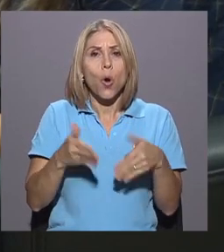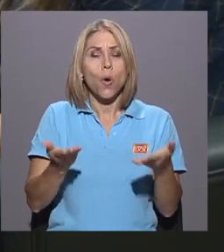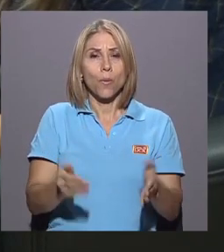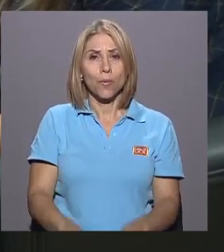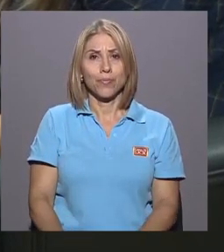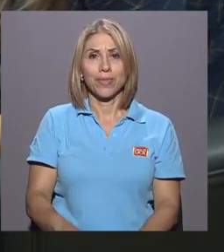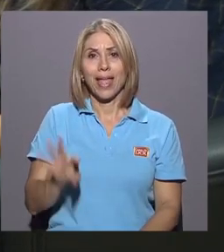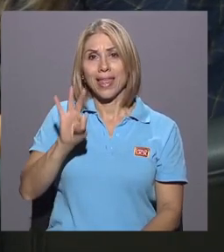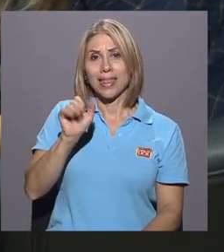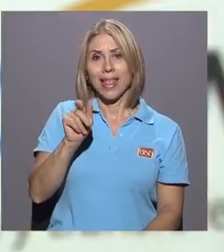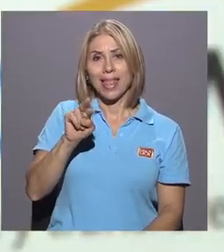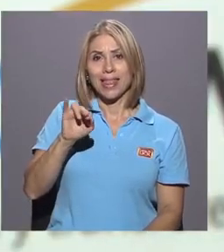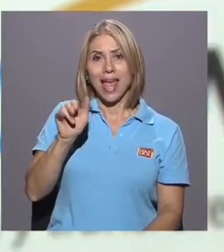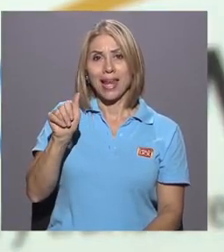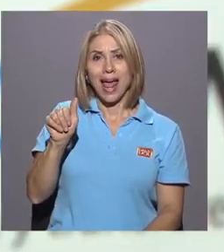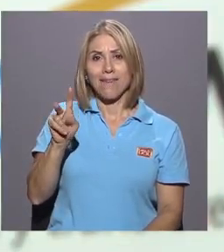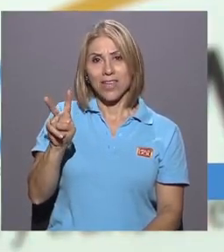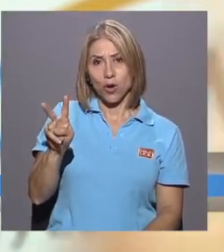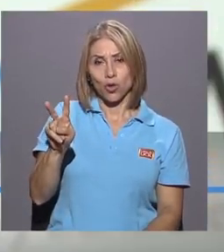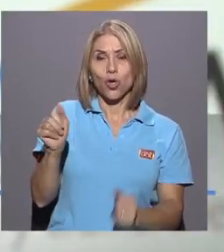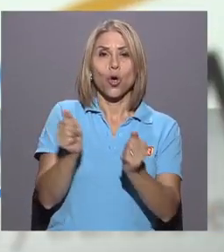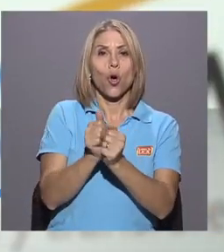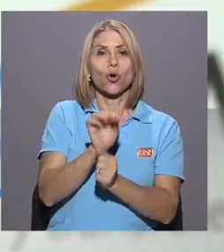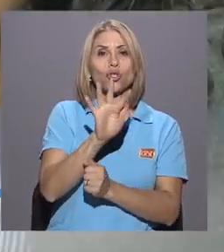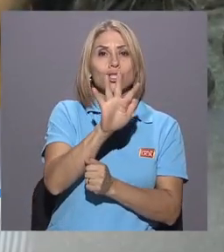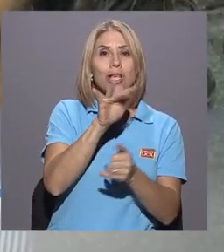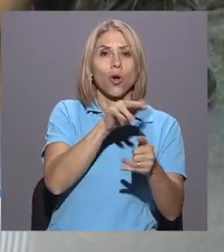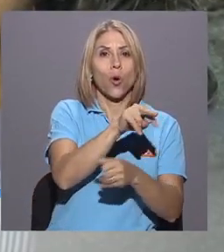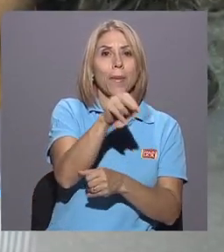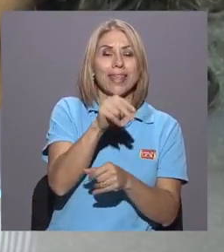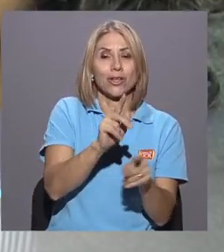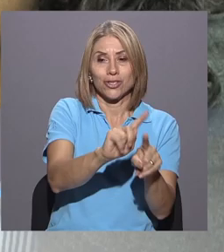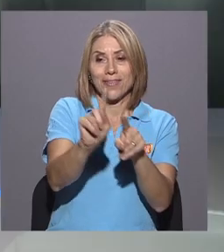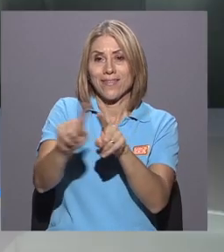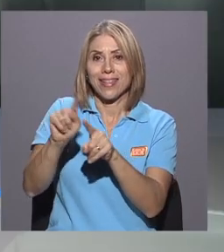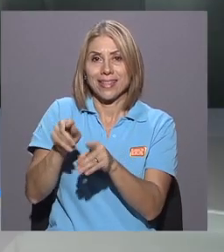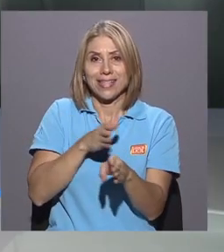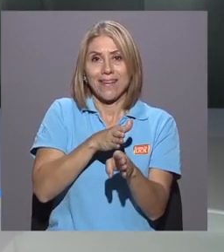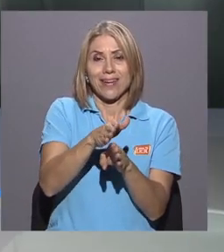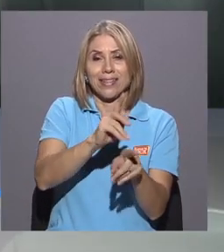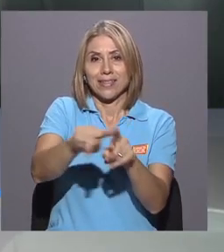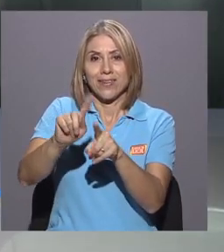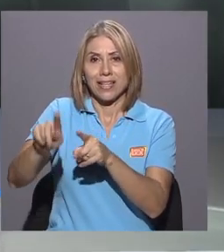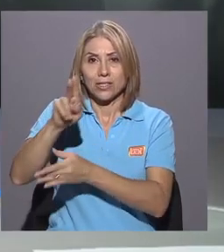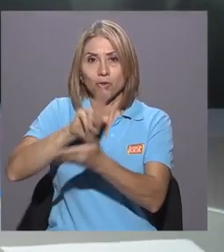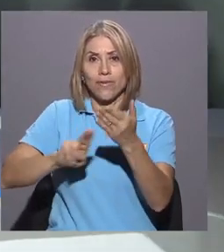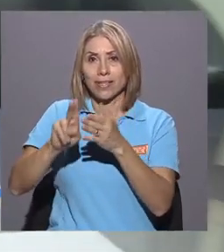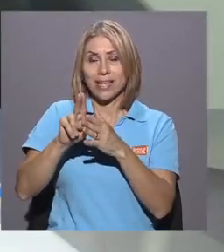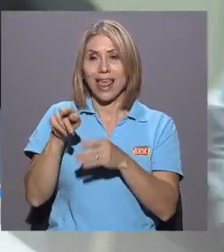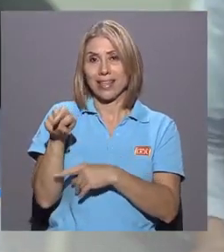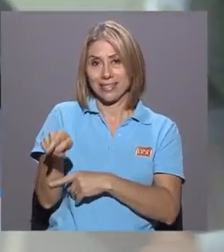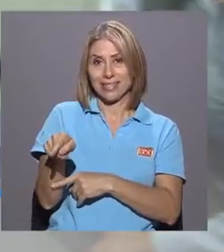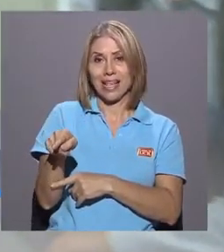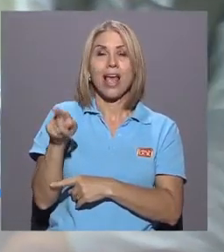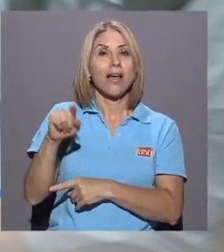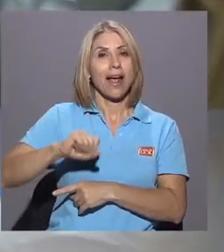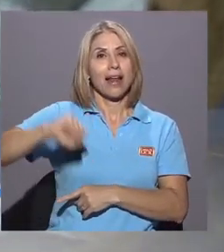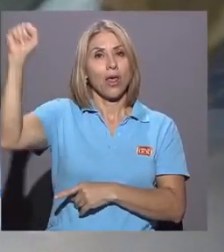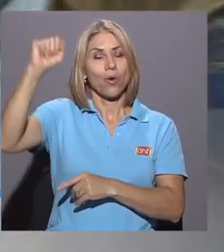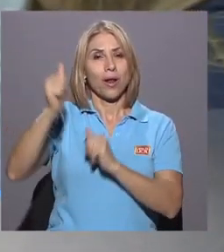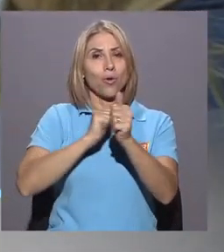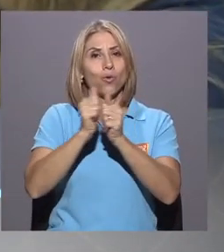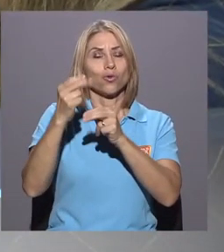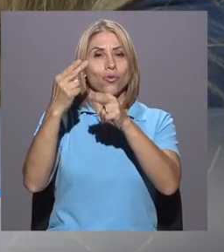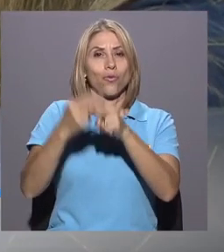tatiana bigote junto a cinco compañeros más de otras carreras y universidades resultó ganadora del concurso llamado